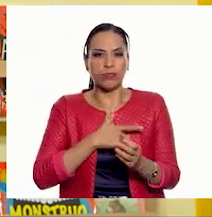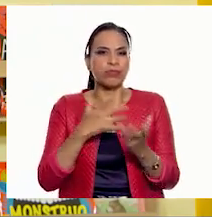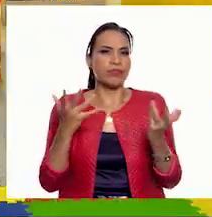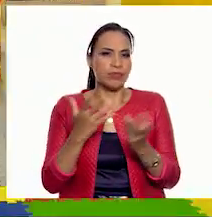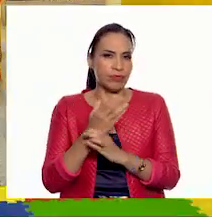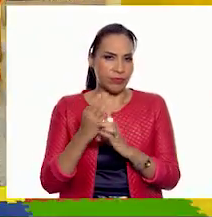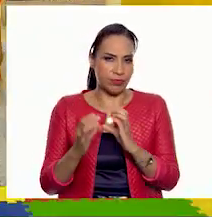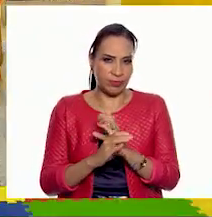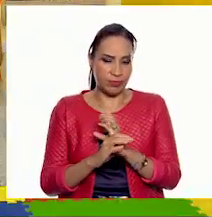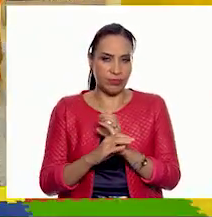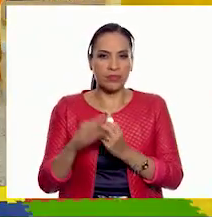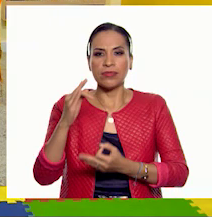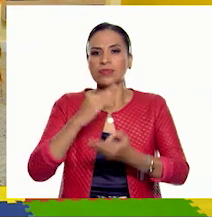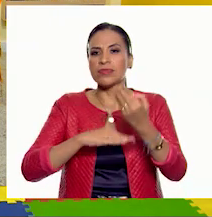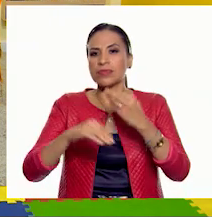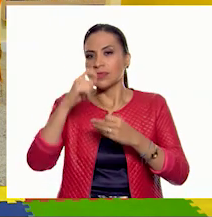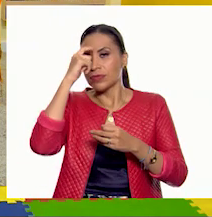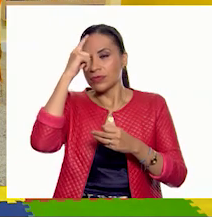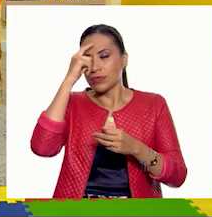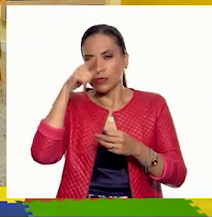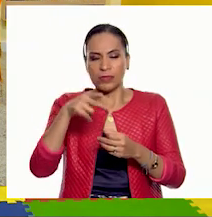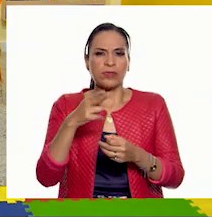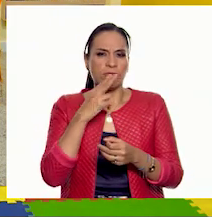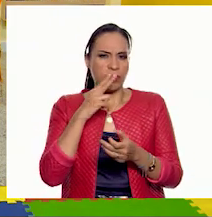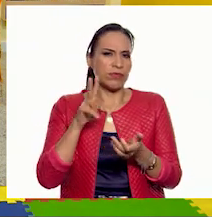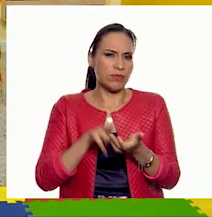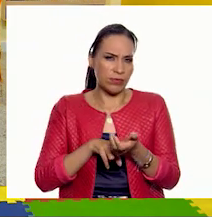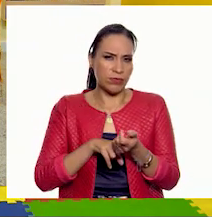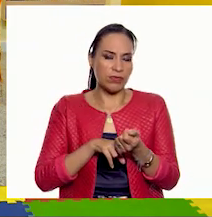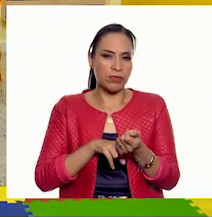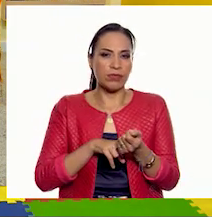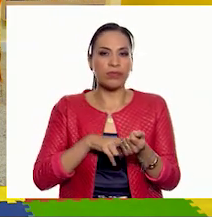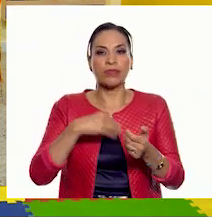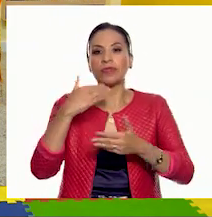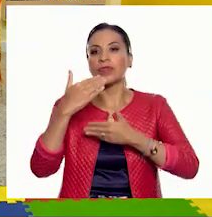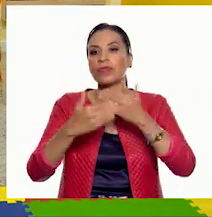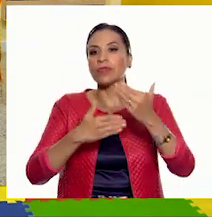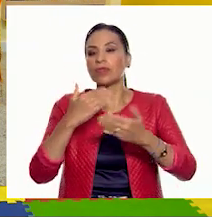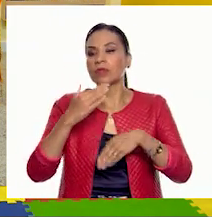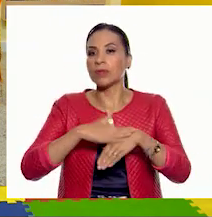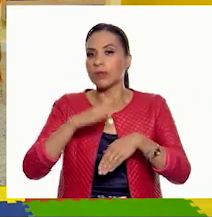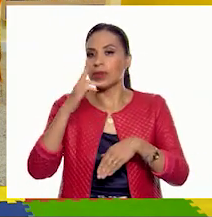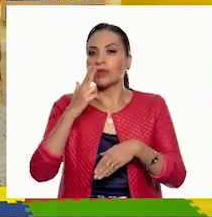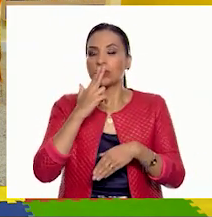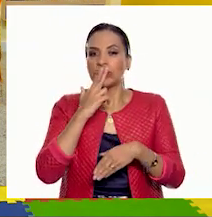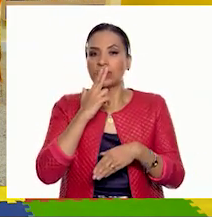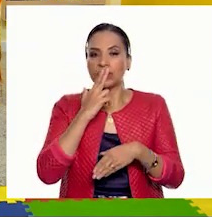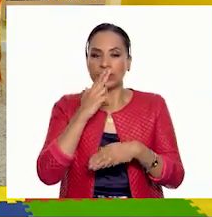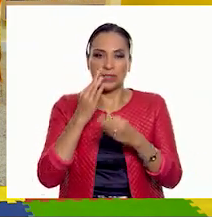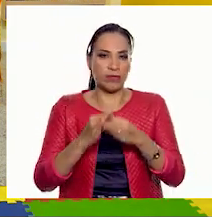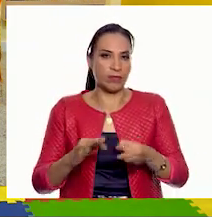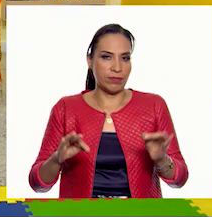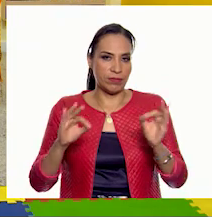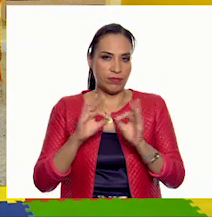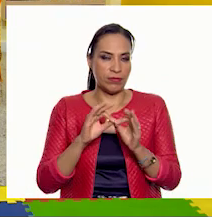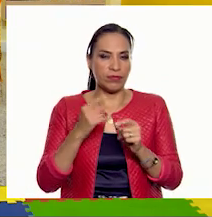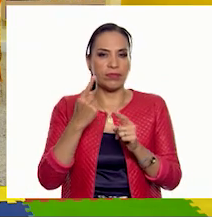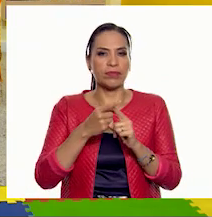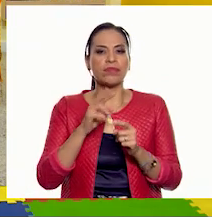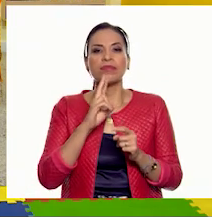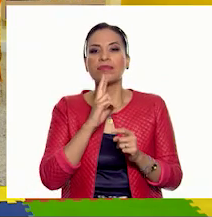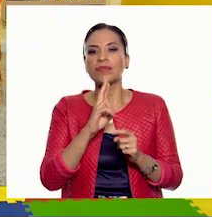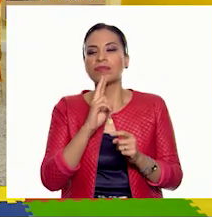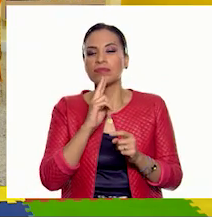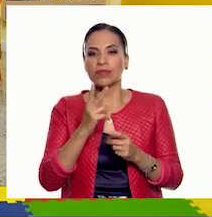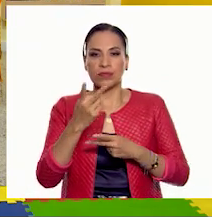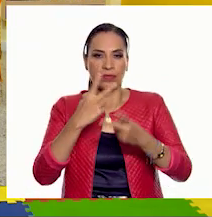llegar. Todas las creaciones son válidas. Los procesos son más enriquecedores e importantes que los